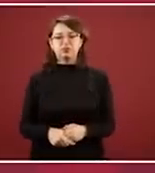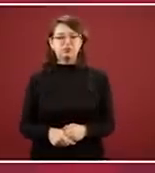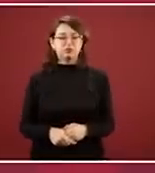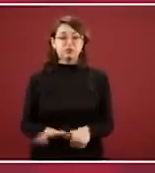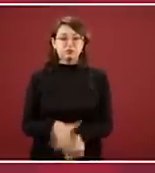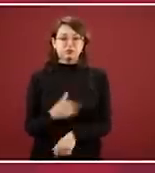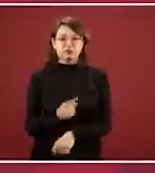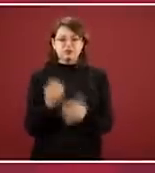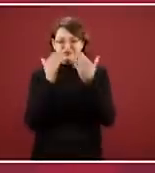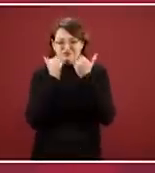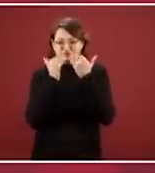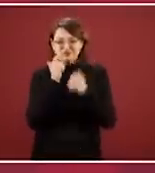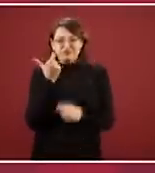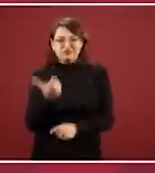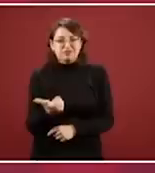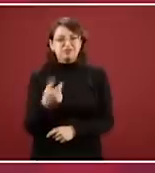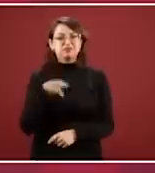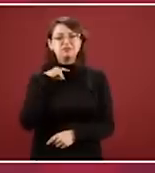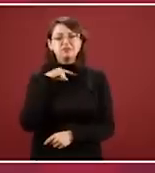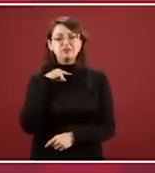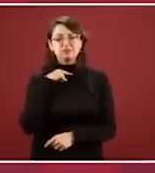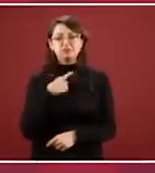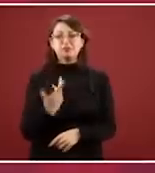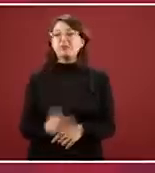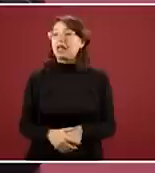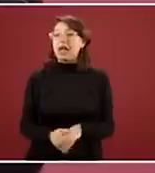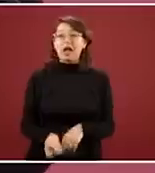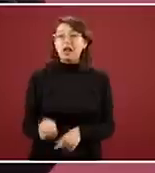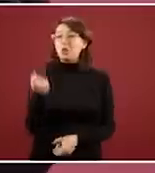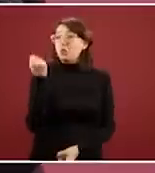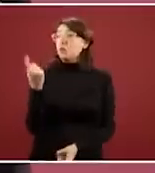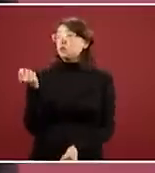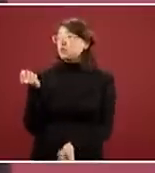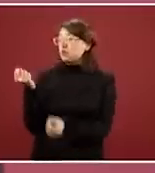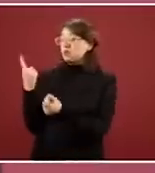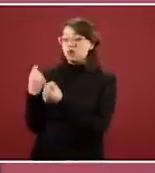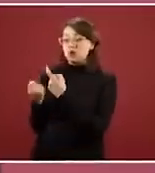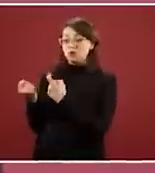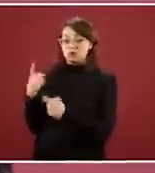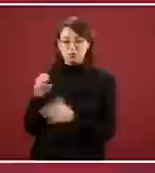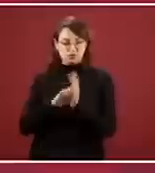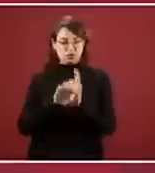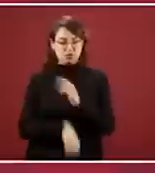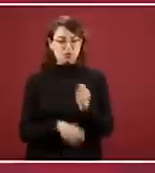alcanza para hacer obras, son muy pocos los estados. Les voy a hablar de dos